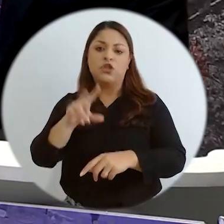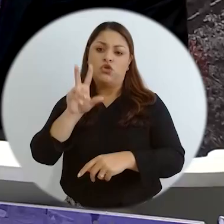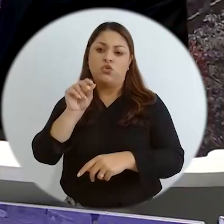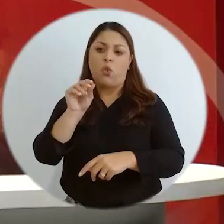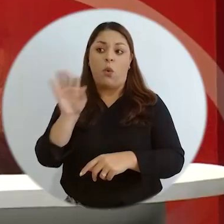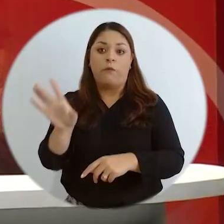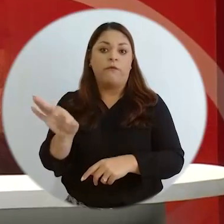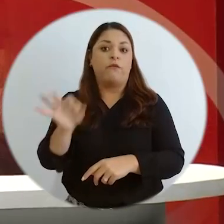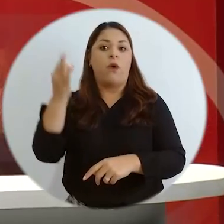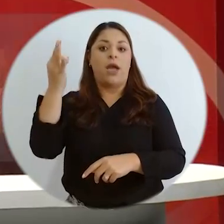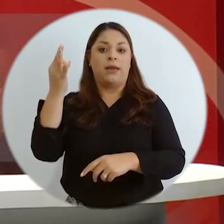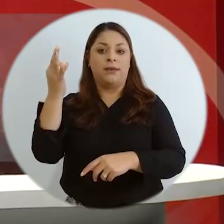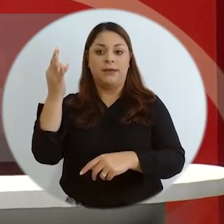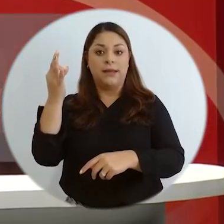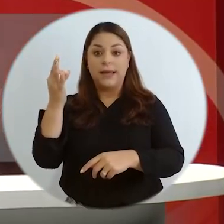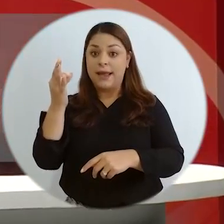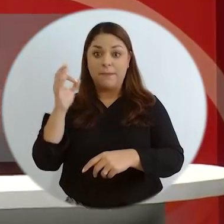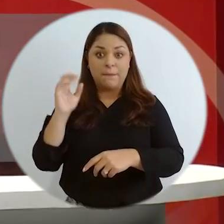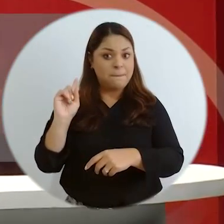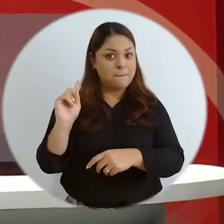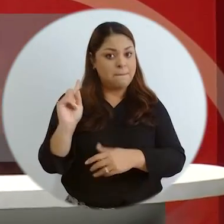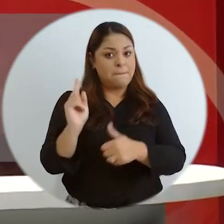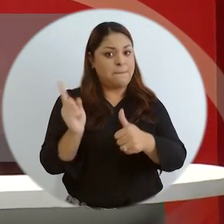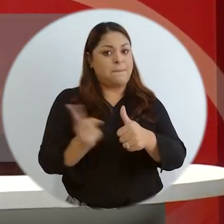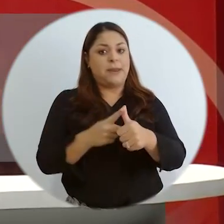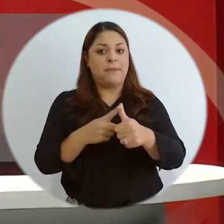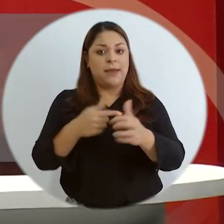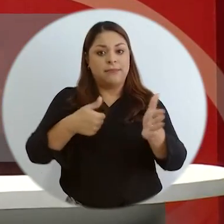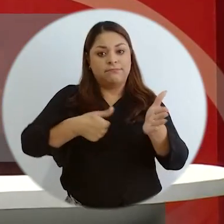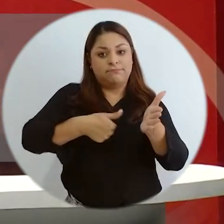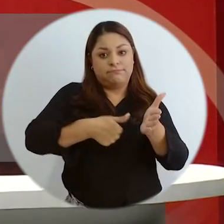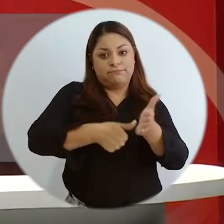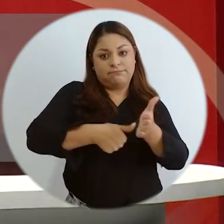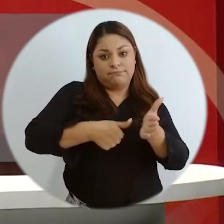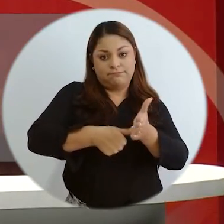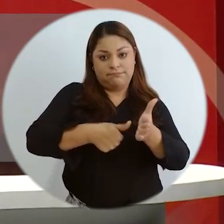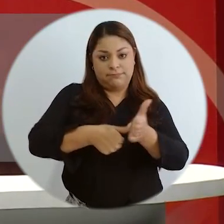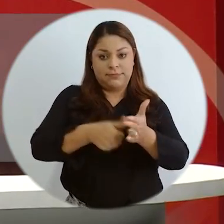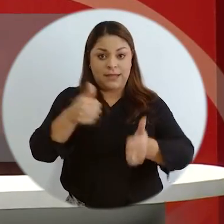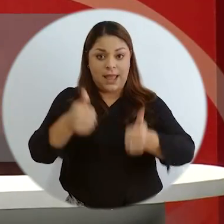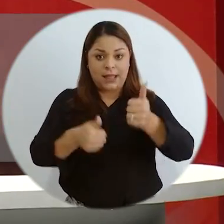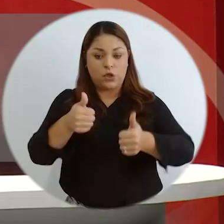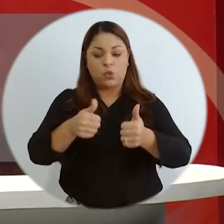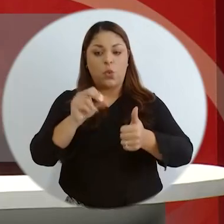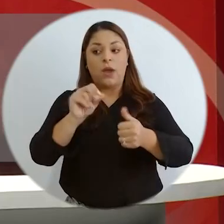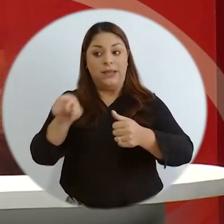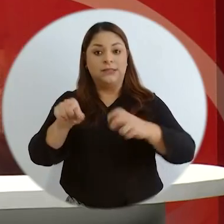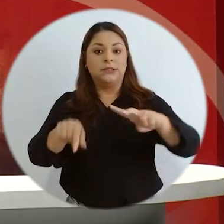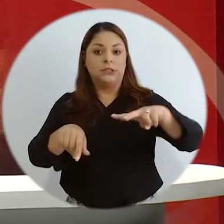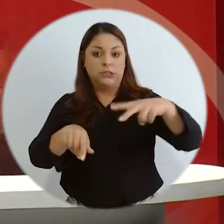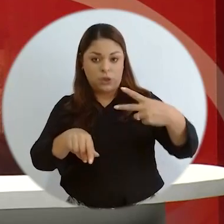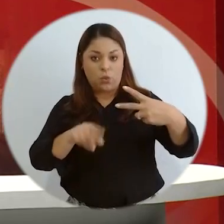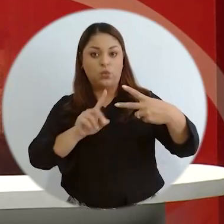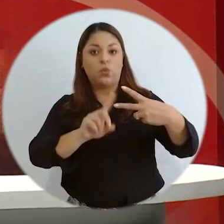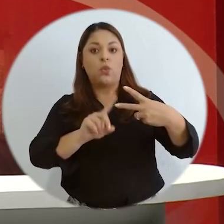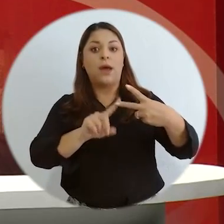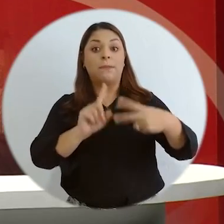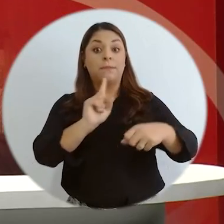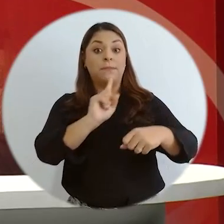el candidato más votado, ¿verdad? Llega en segundo lugar y en primera ronda obtuvo aproximadamente el